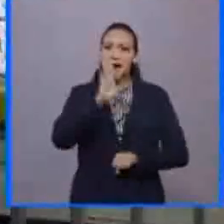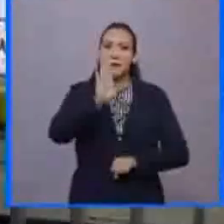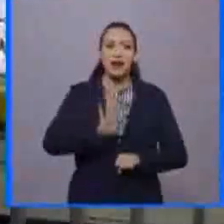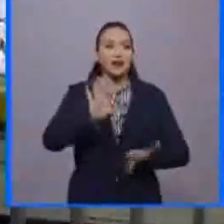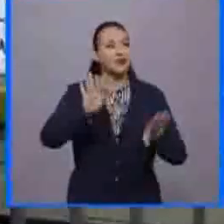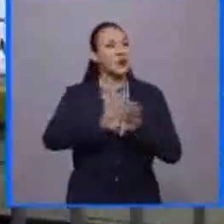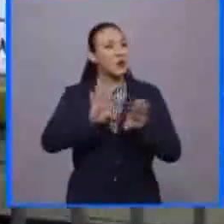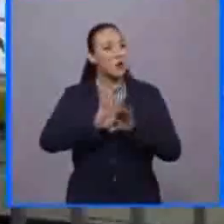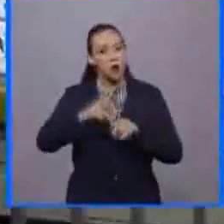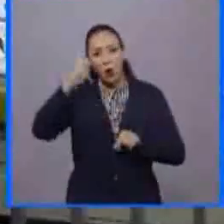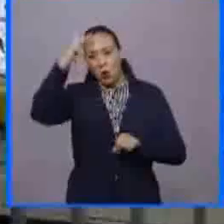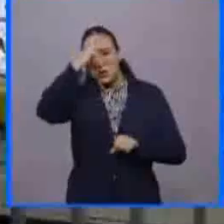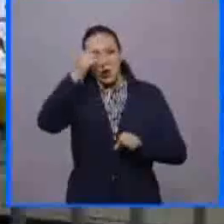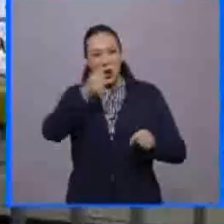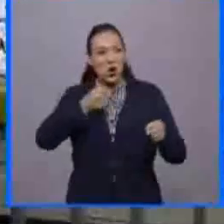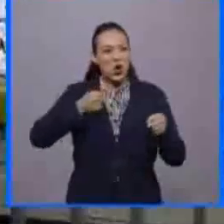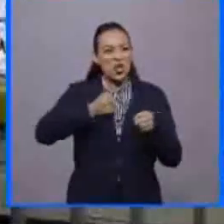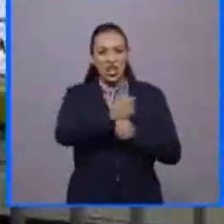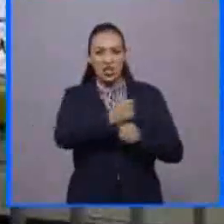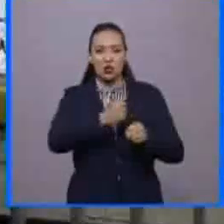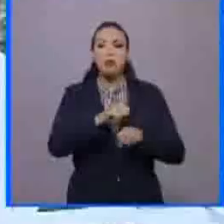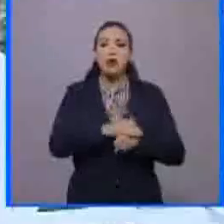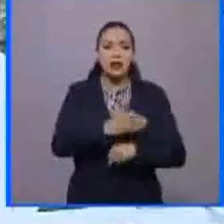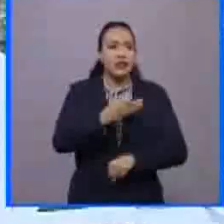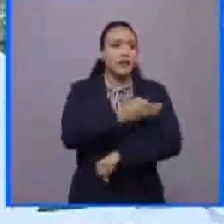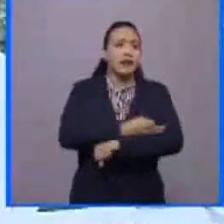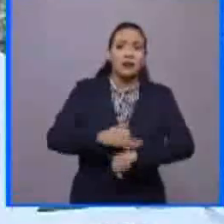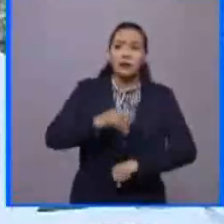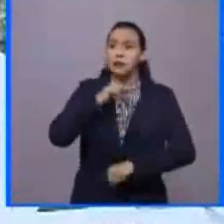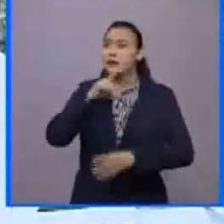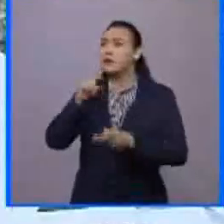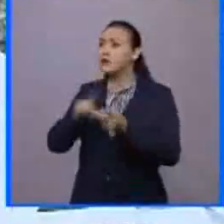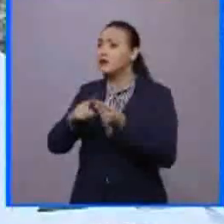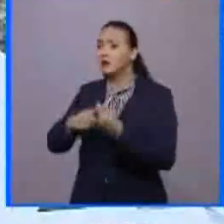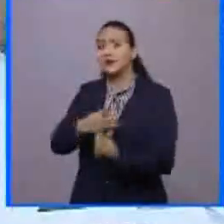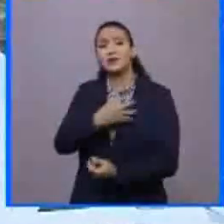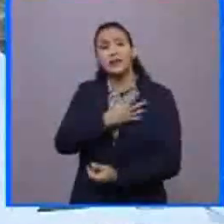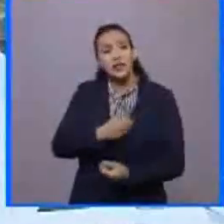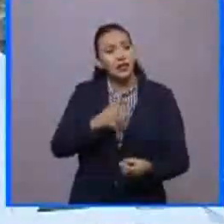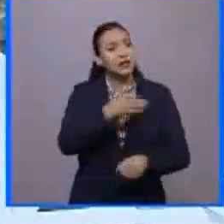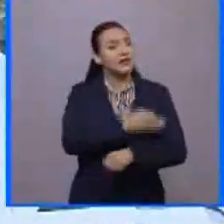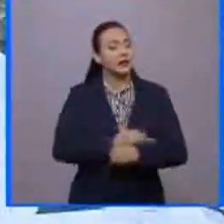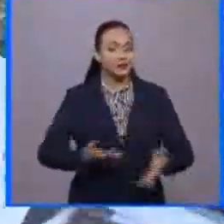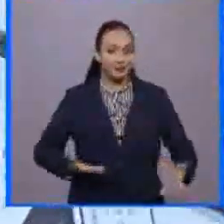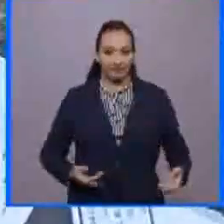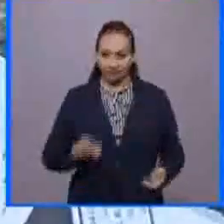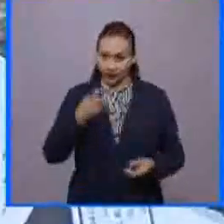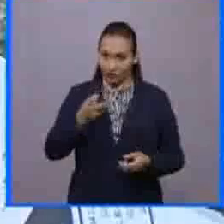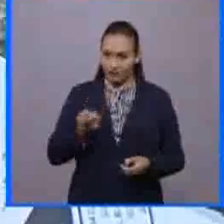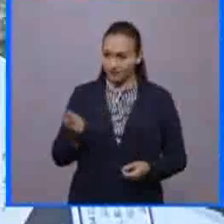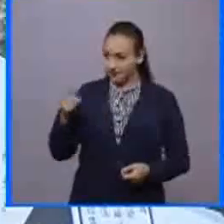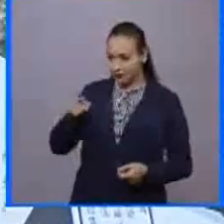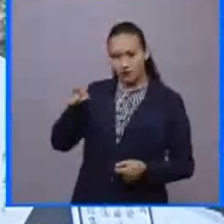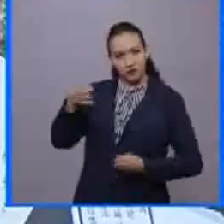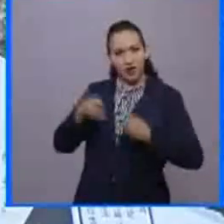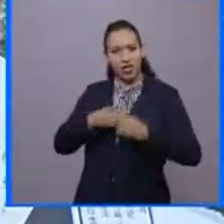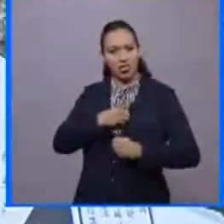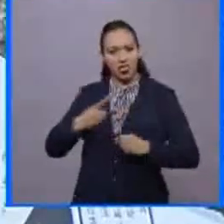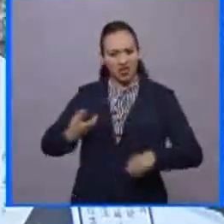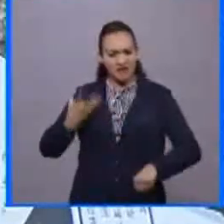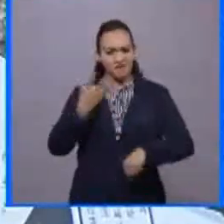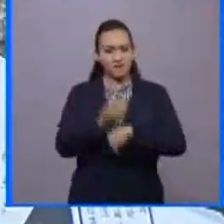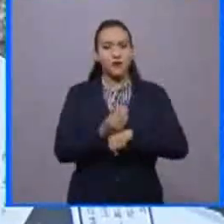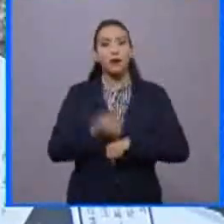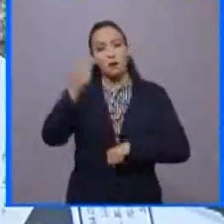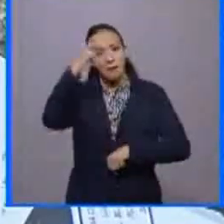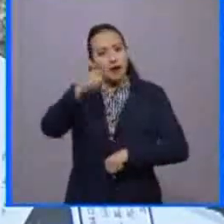inhumanos al desconocer el paradero de su ser querido. Ello obliga al Estado a dictar medidas de reparación a su favor a fin de